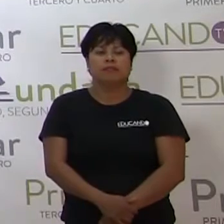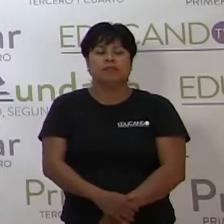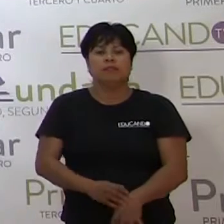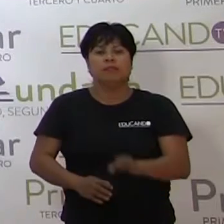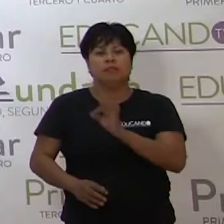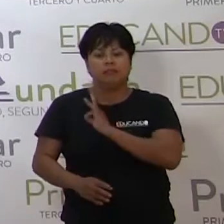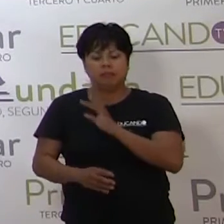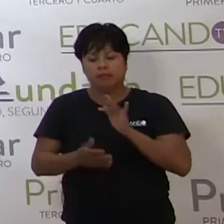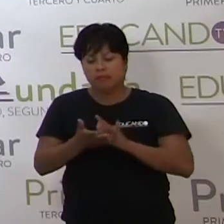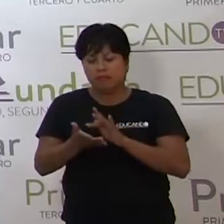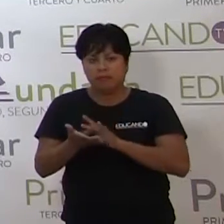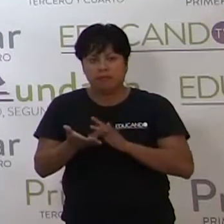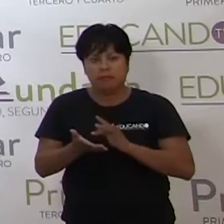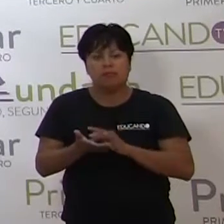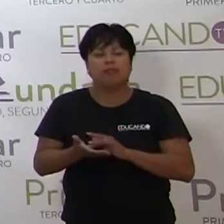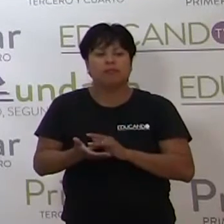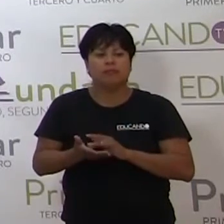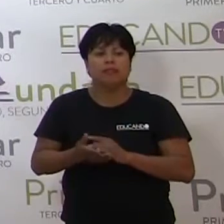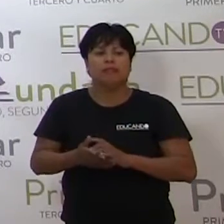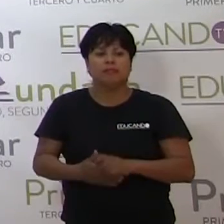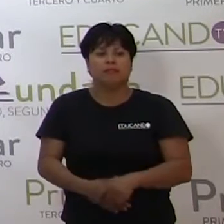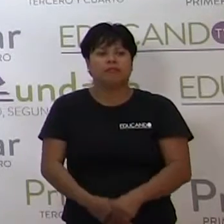la calculadora?